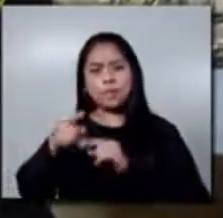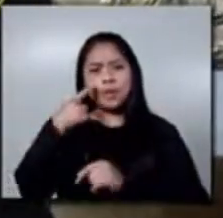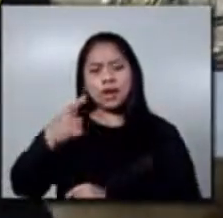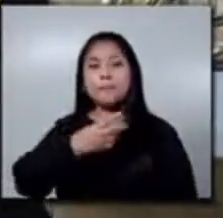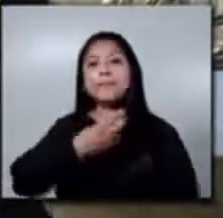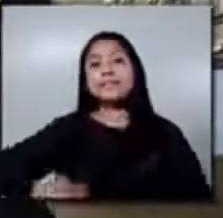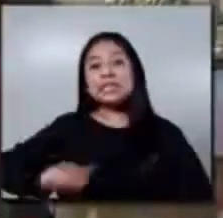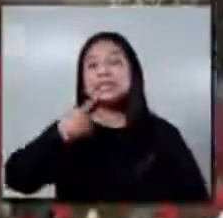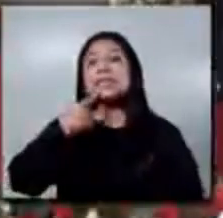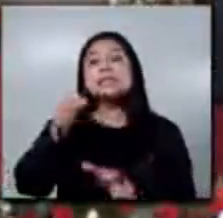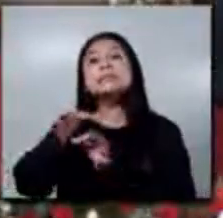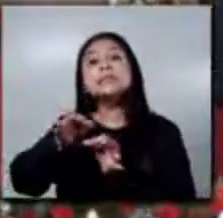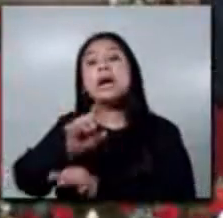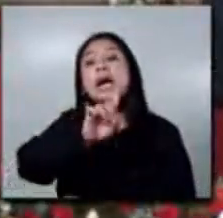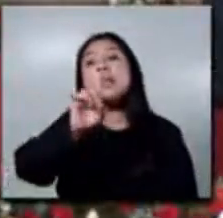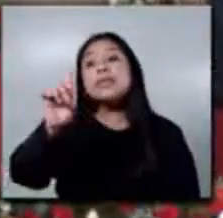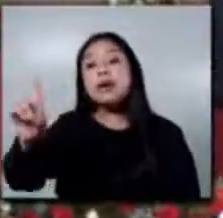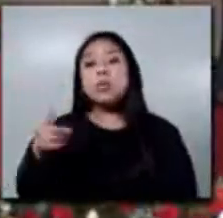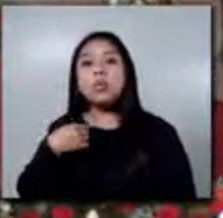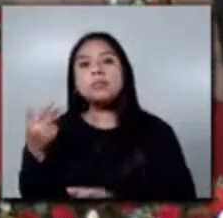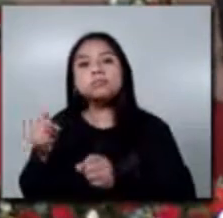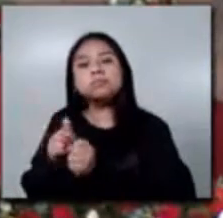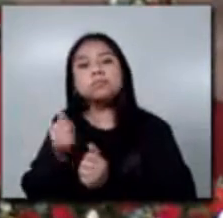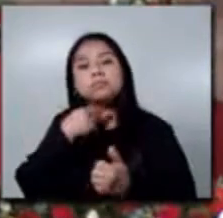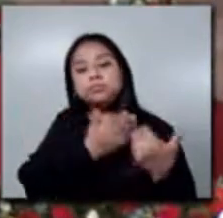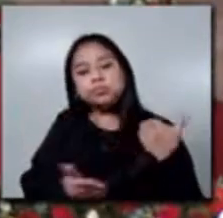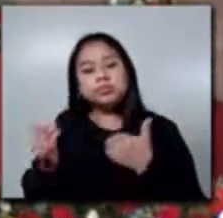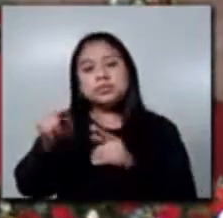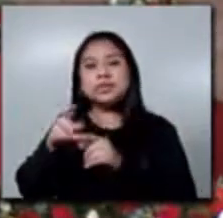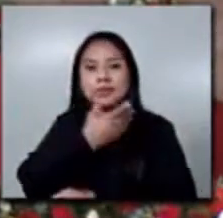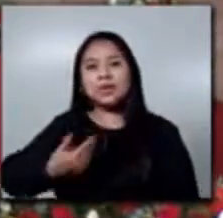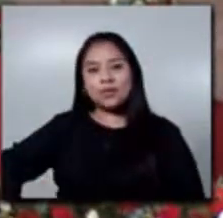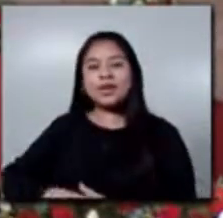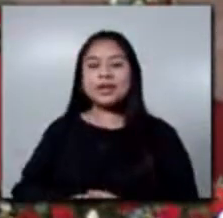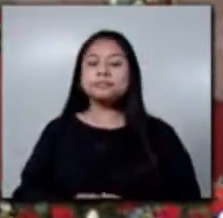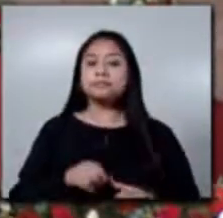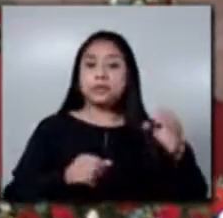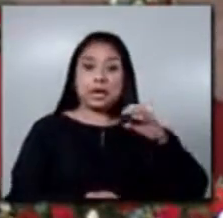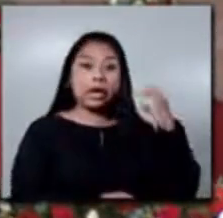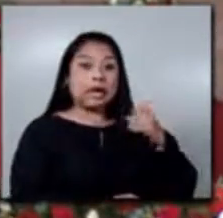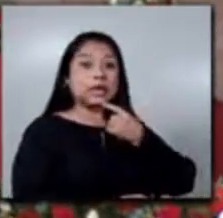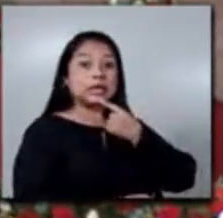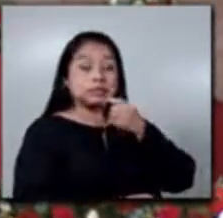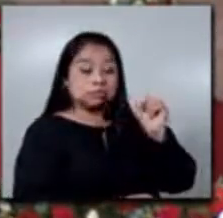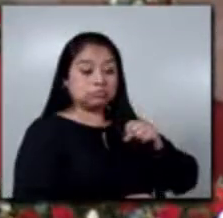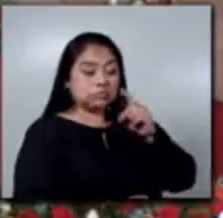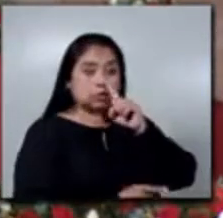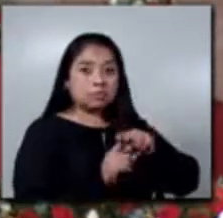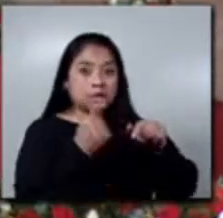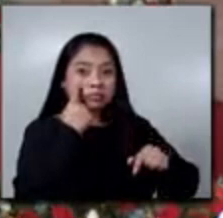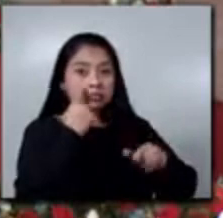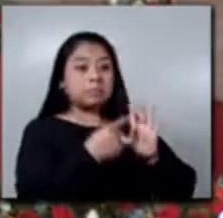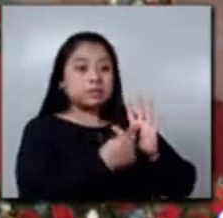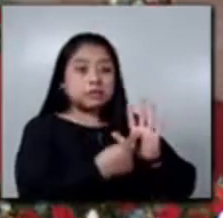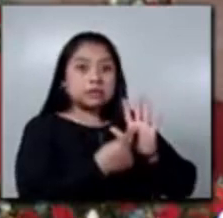de cada uno de los funcionarios que lo acompañan durante precisamente su gobierno. Es correcto. En esta oportunidad estamos viendo cómo se presenta